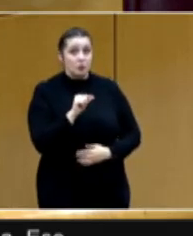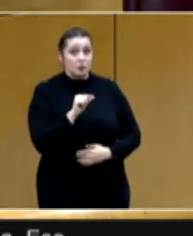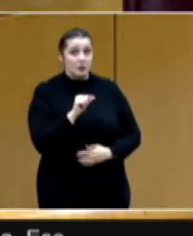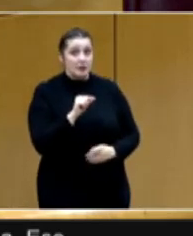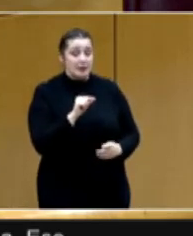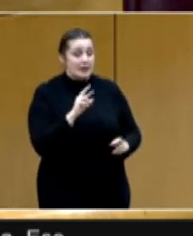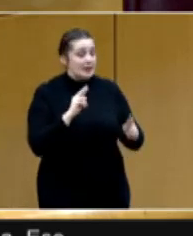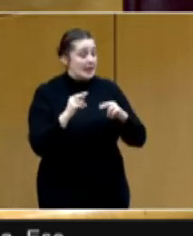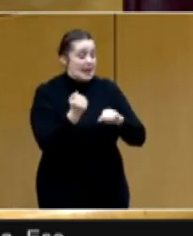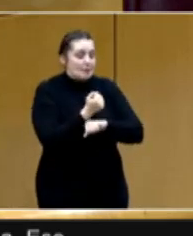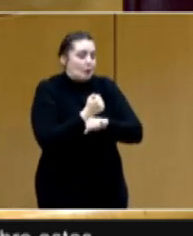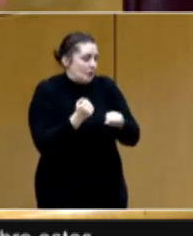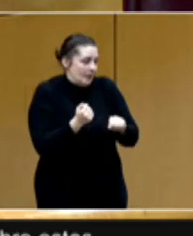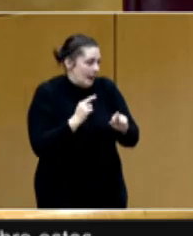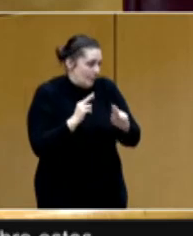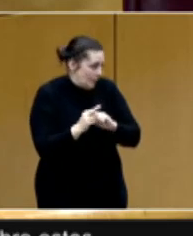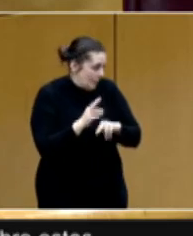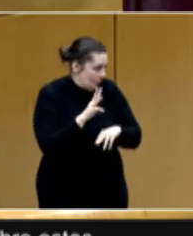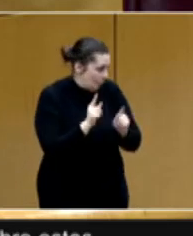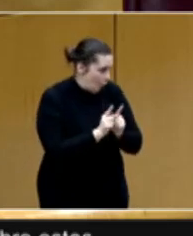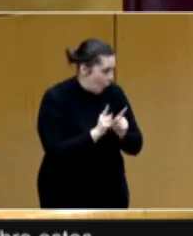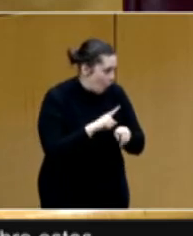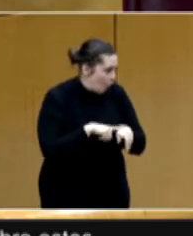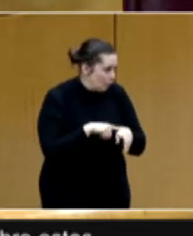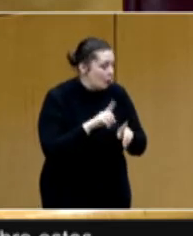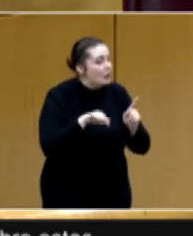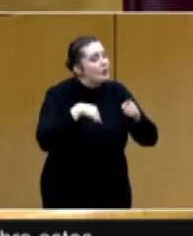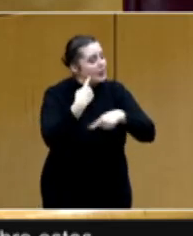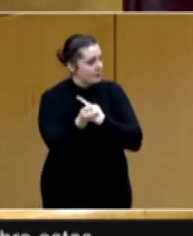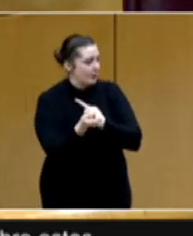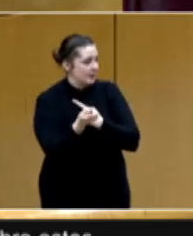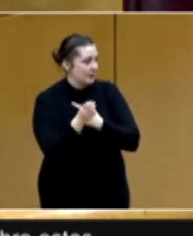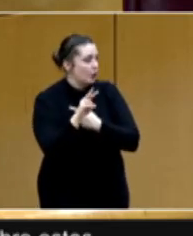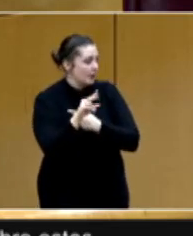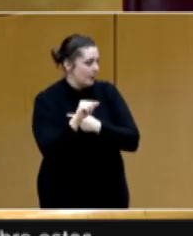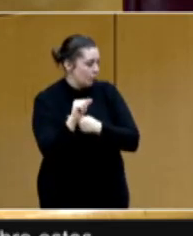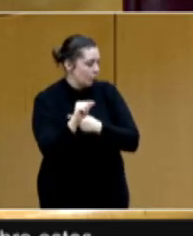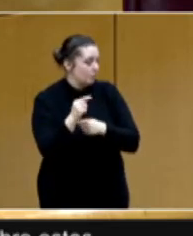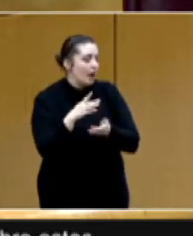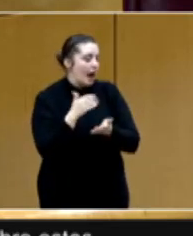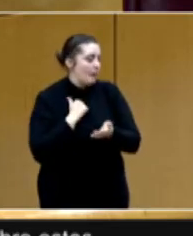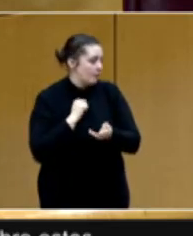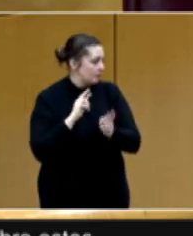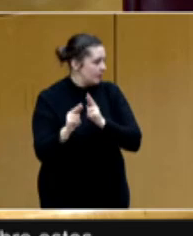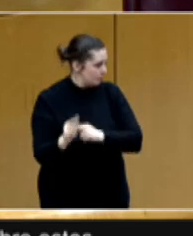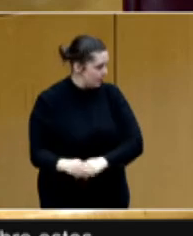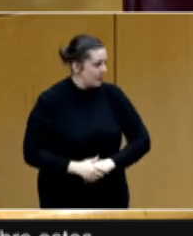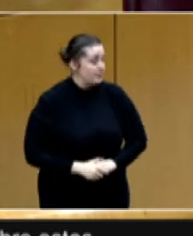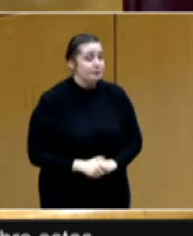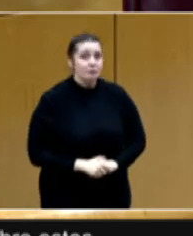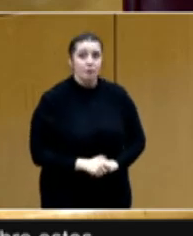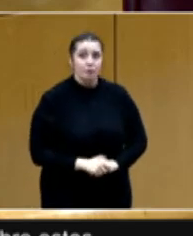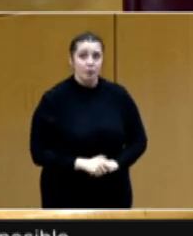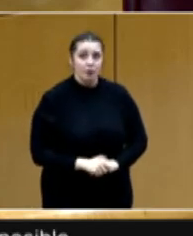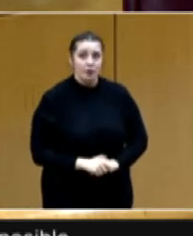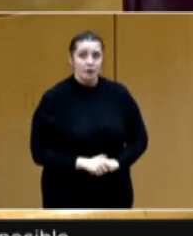posible pero si es posible creo que en el en el coloquio en el coloquio posterior las leyes